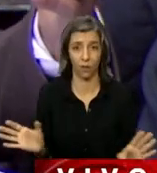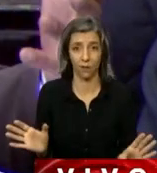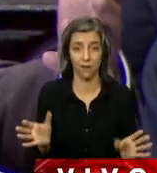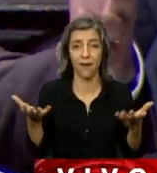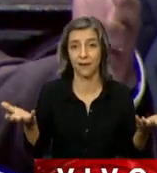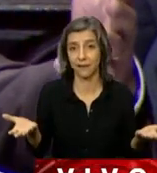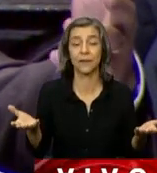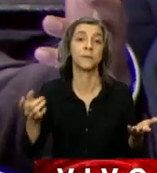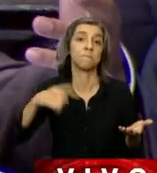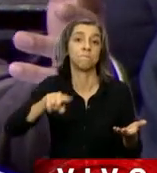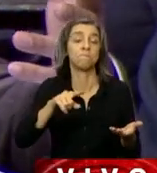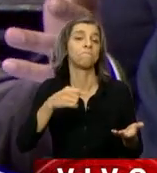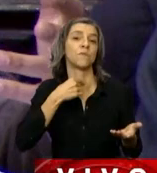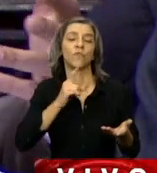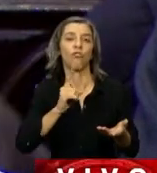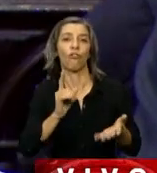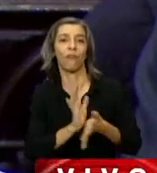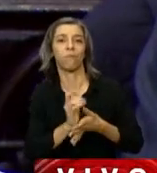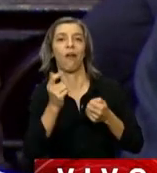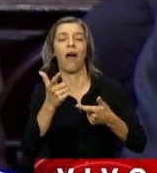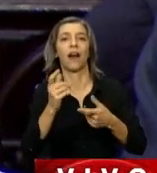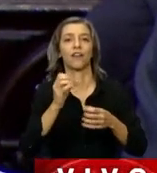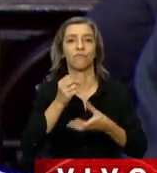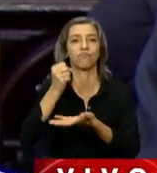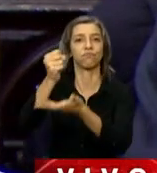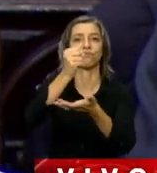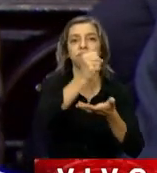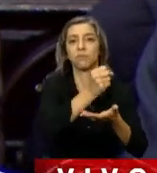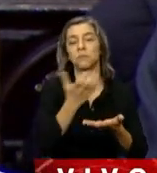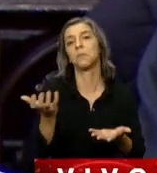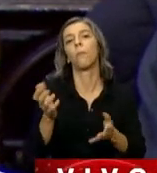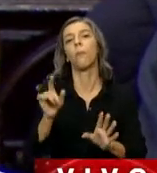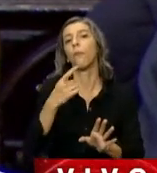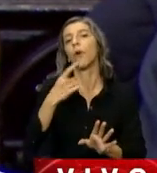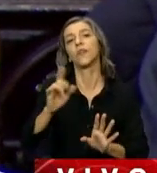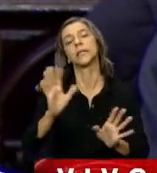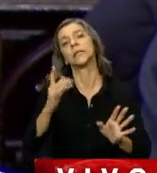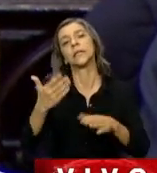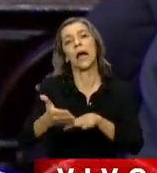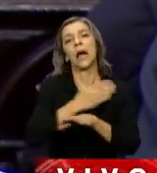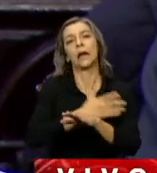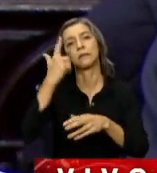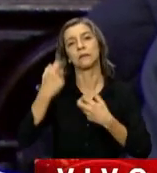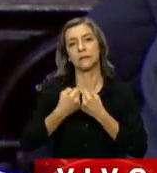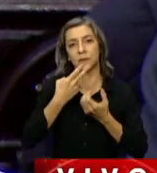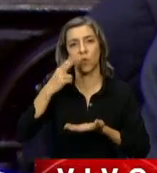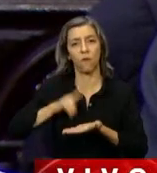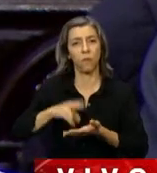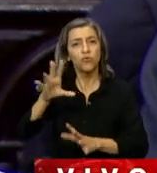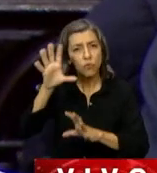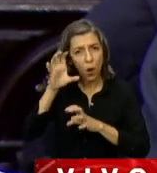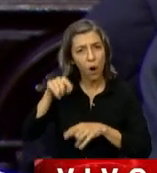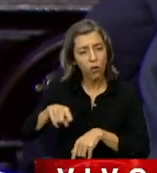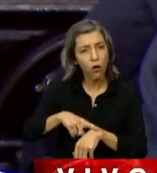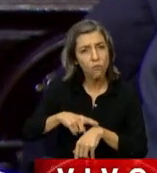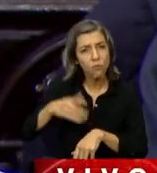pretende eliminar las asignaciones específicas tomando como argumento, como paraguas, el consenso fiscal. Ahora, yo me acuerdo del consenso